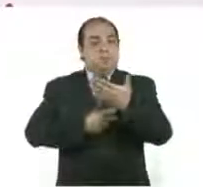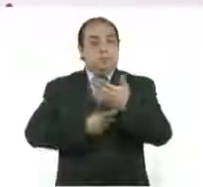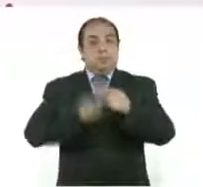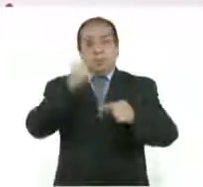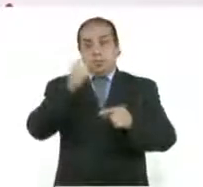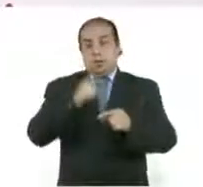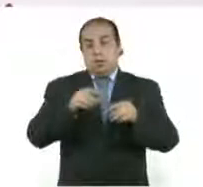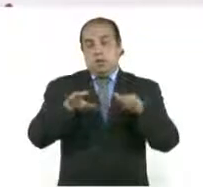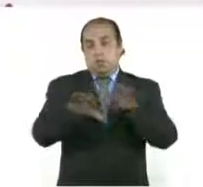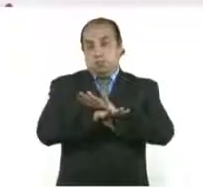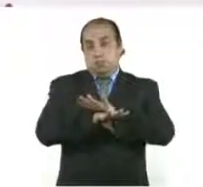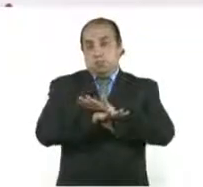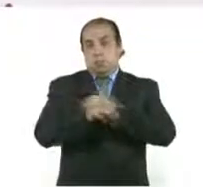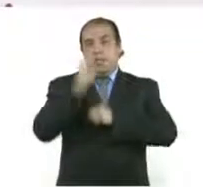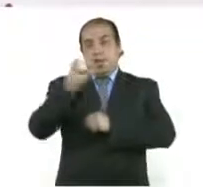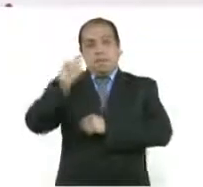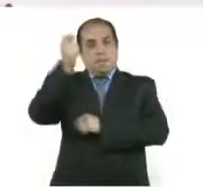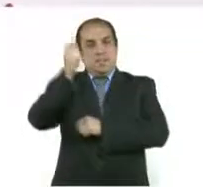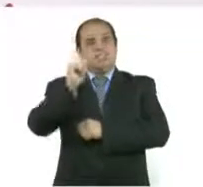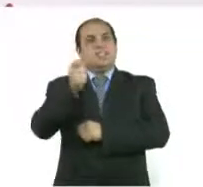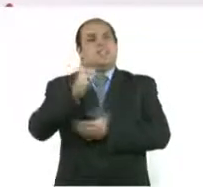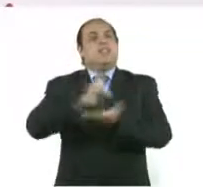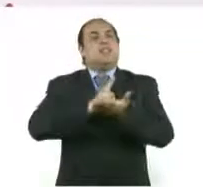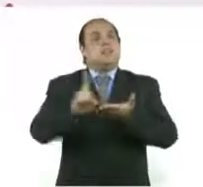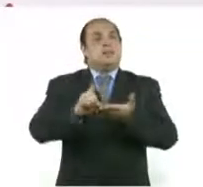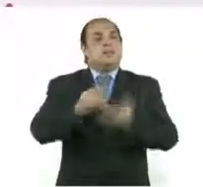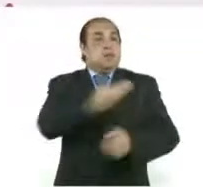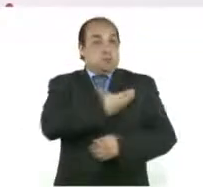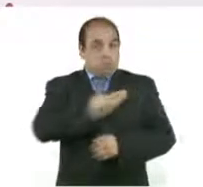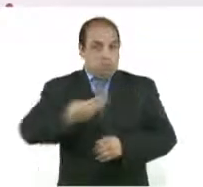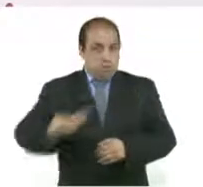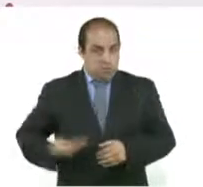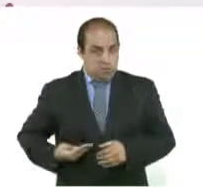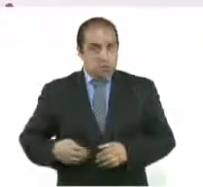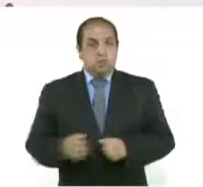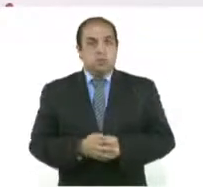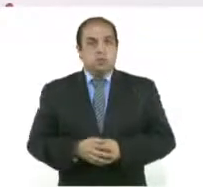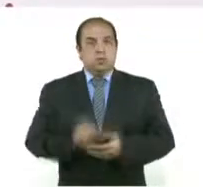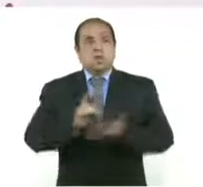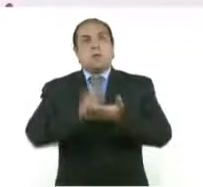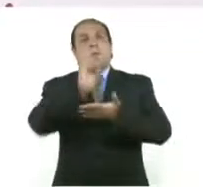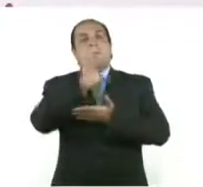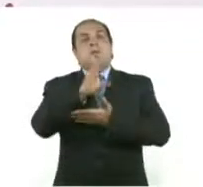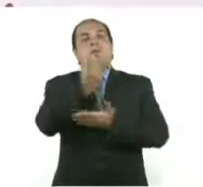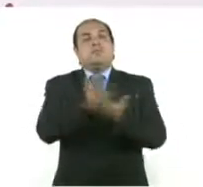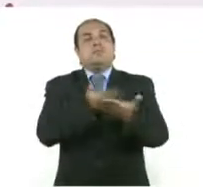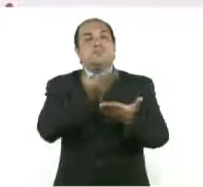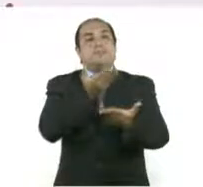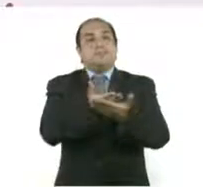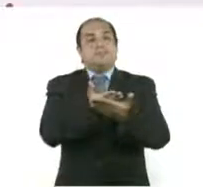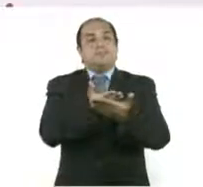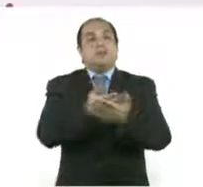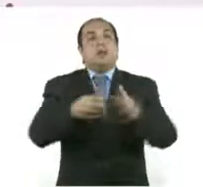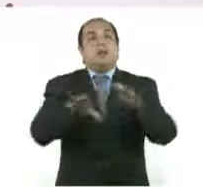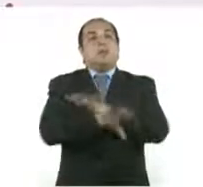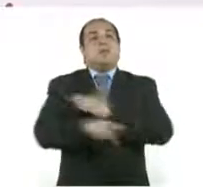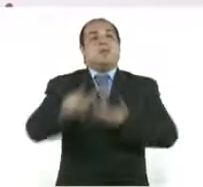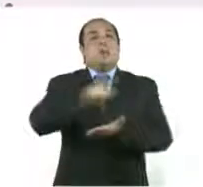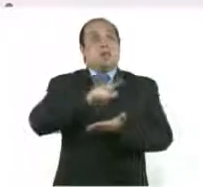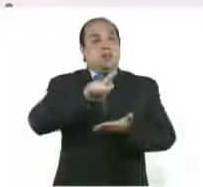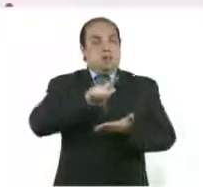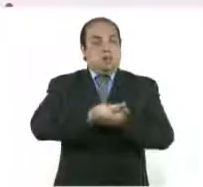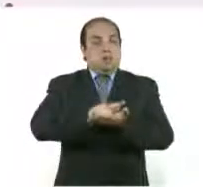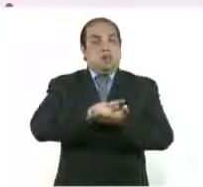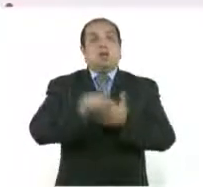es una pensión que es un derecho. El presidente envió esta iniciativa de reforma al artículo